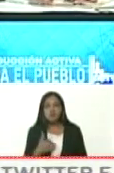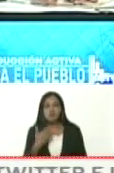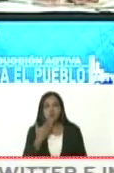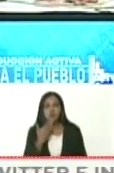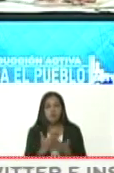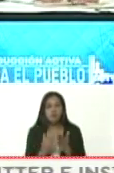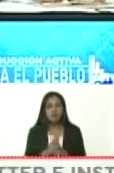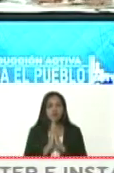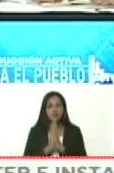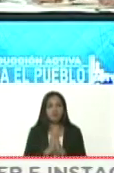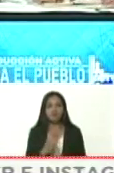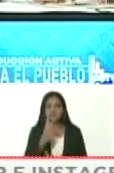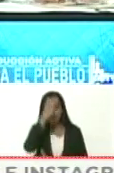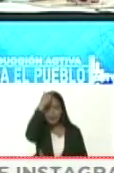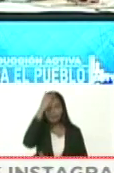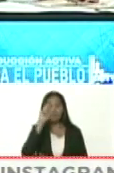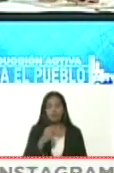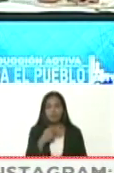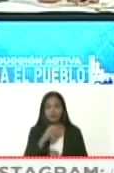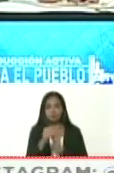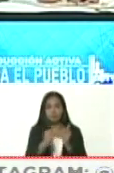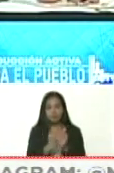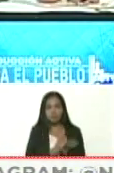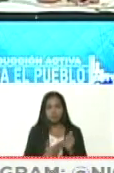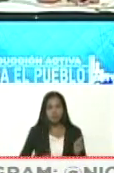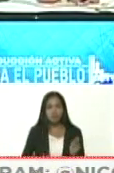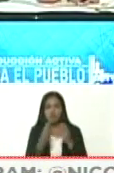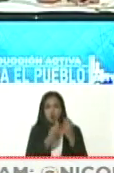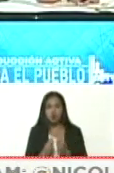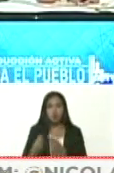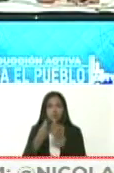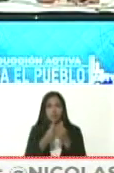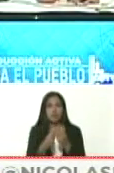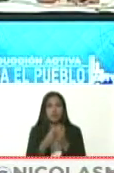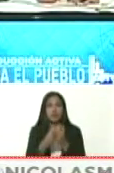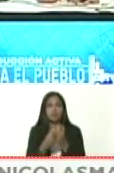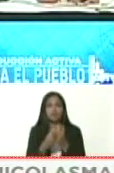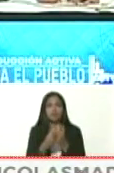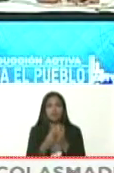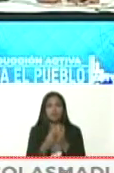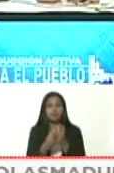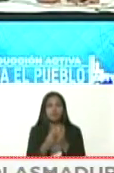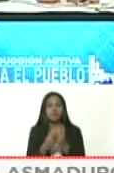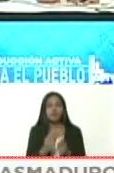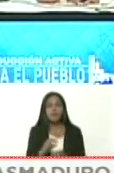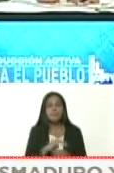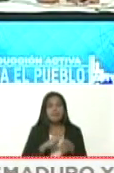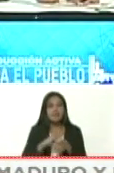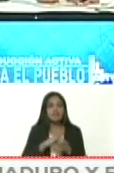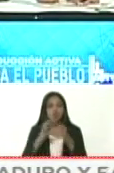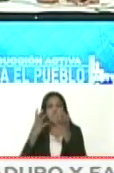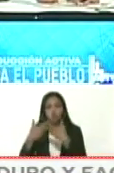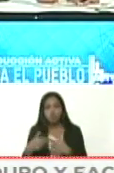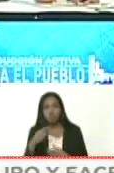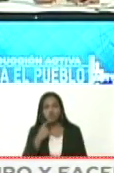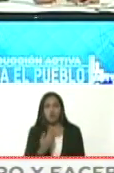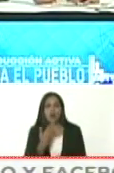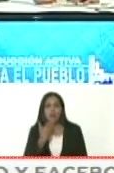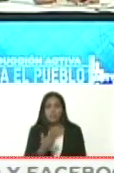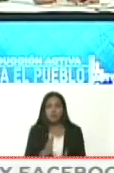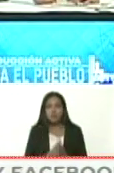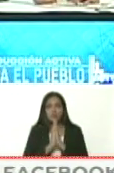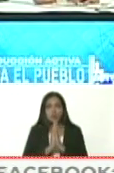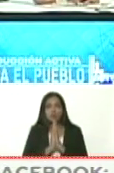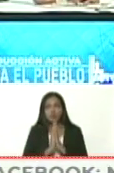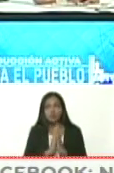compañero Tarek El Aissami, vicepresidente de Economía y ministro de Industria. Así se lo pido. Vamos a actuar para